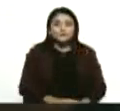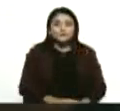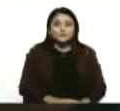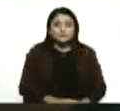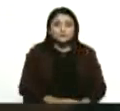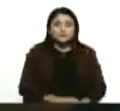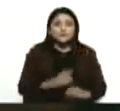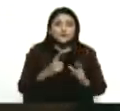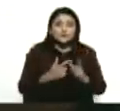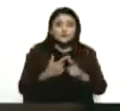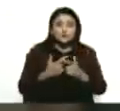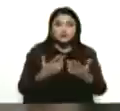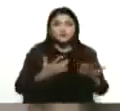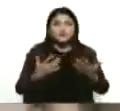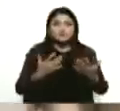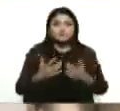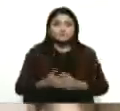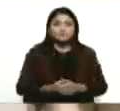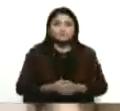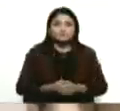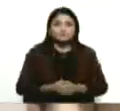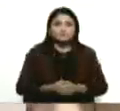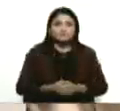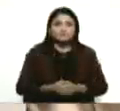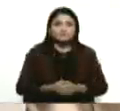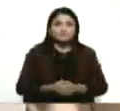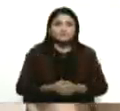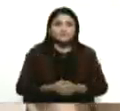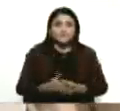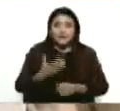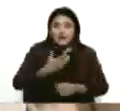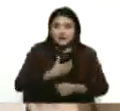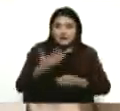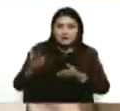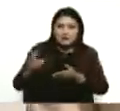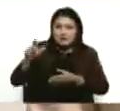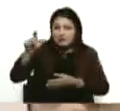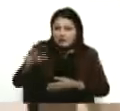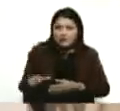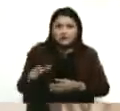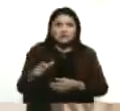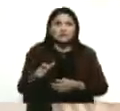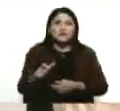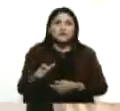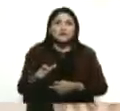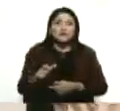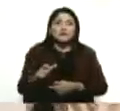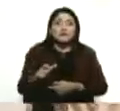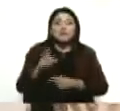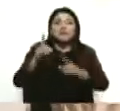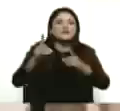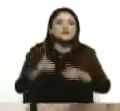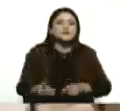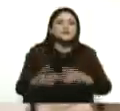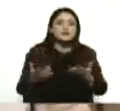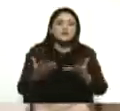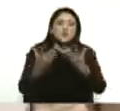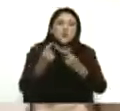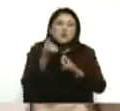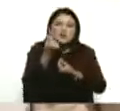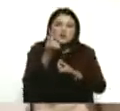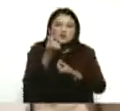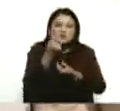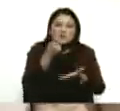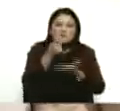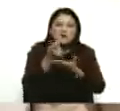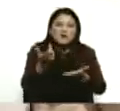era absolutamente discrecional. El alcalde o la alcaldesa, el gobernador o la gobernadora podían decidir cuáles eran las